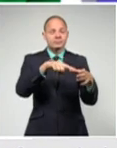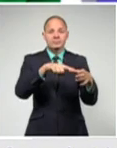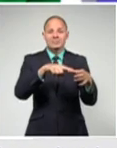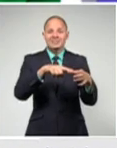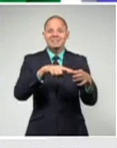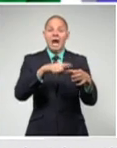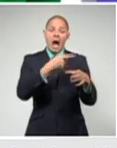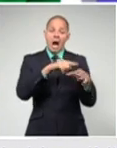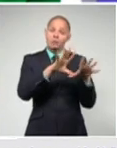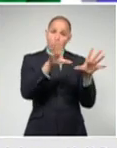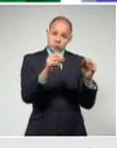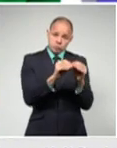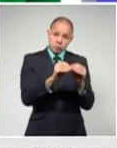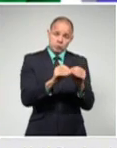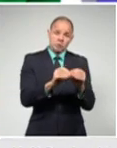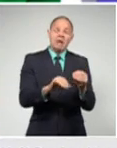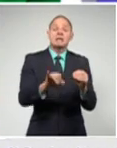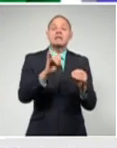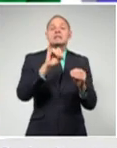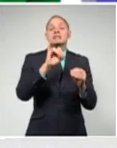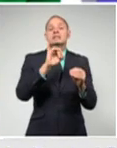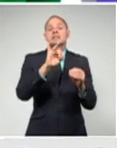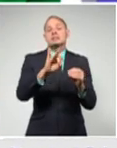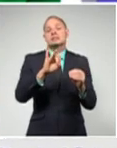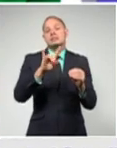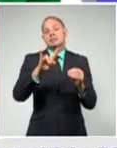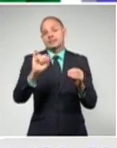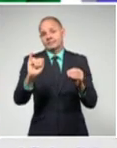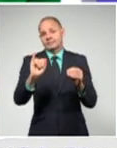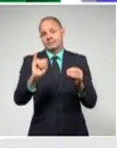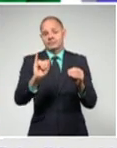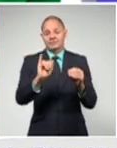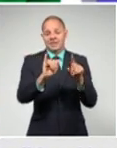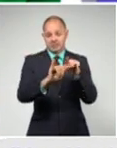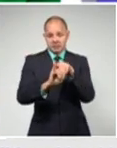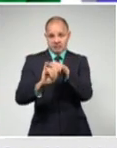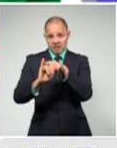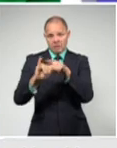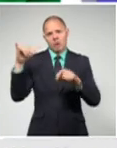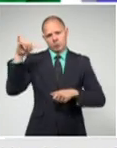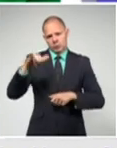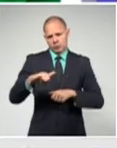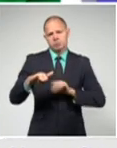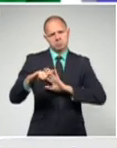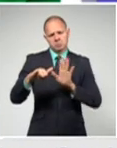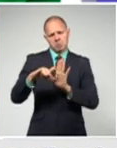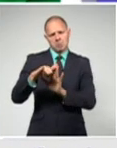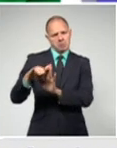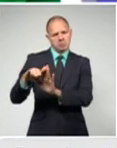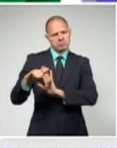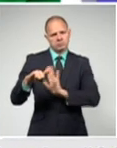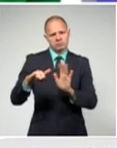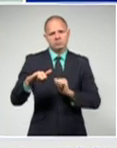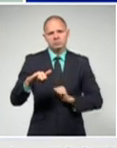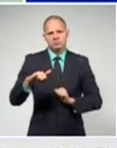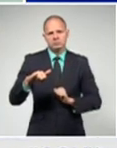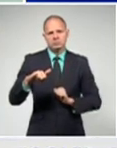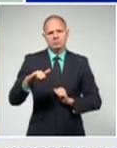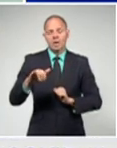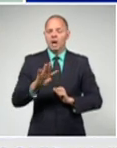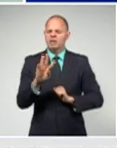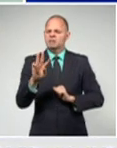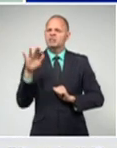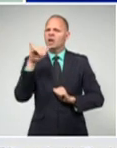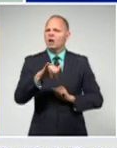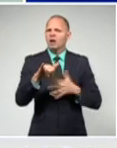796 casos diagnosticados ayer, pues son casos importados. 3 de la provincia